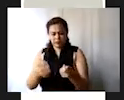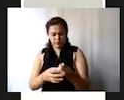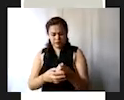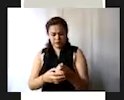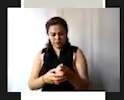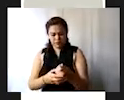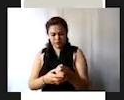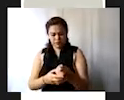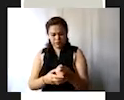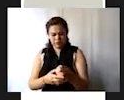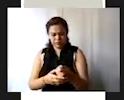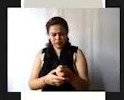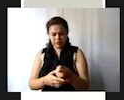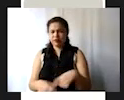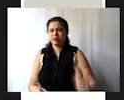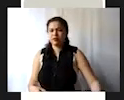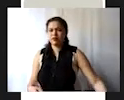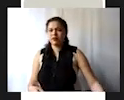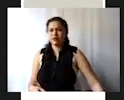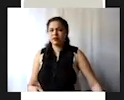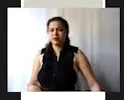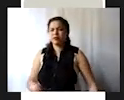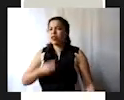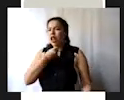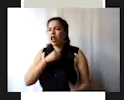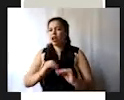Pueden, si quieren, abrir directamente el micrófono.